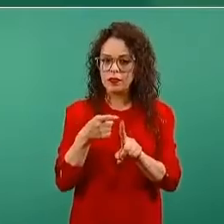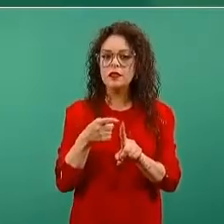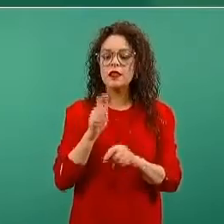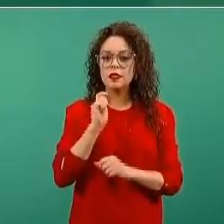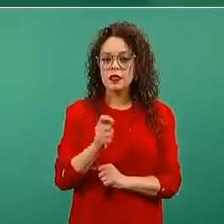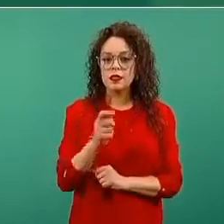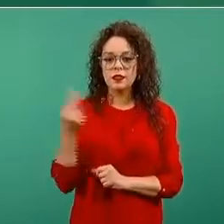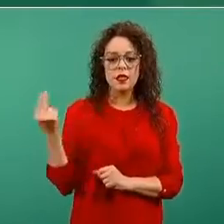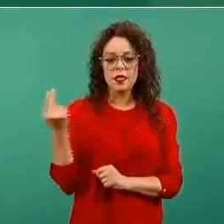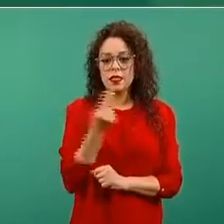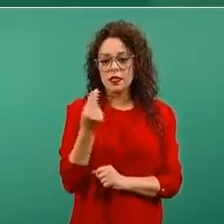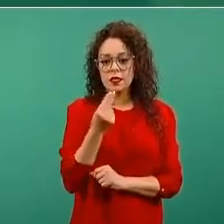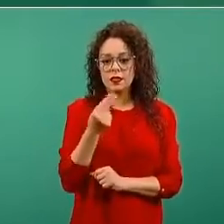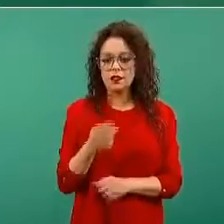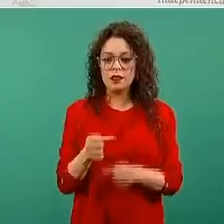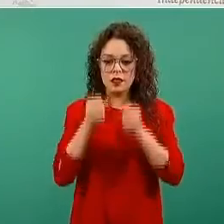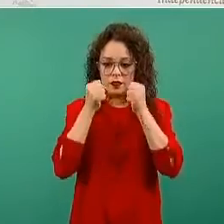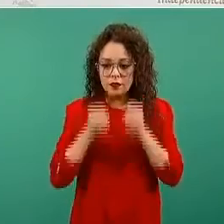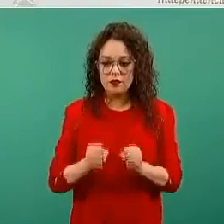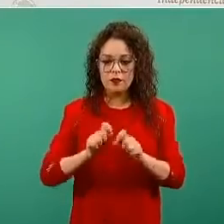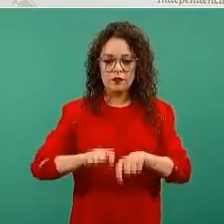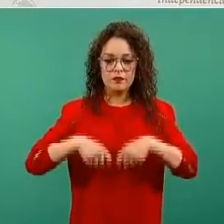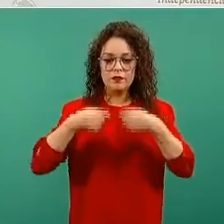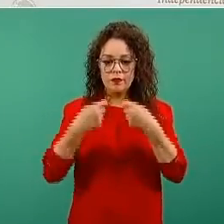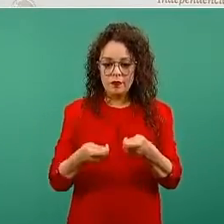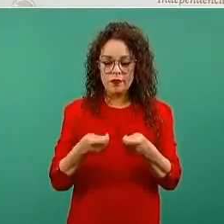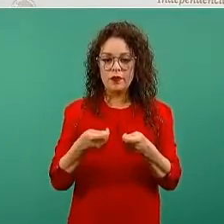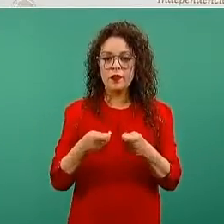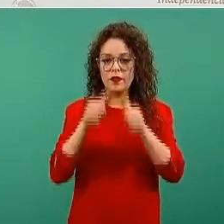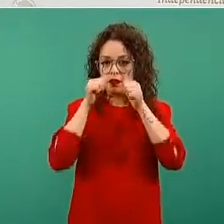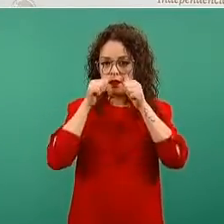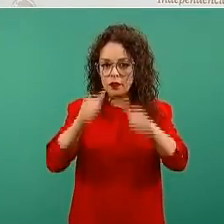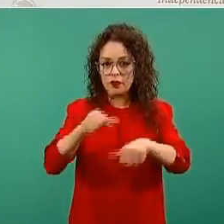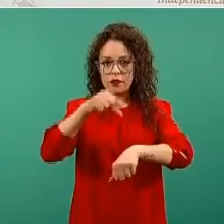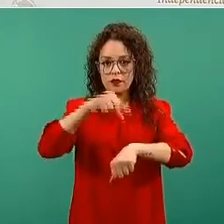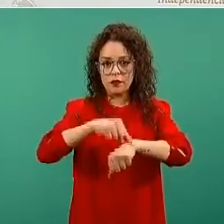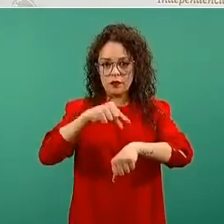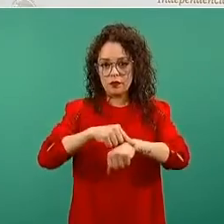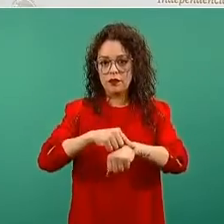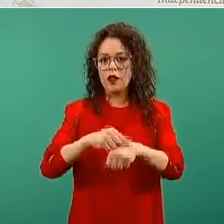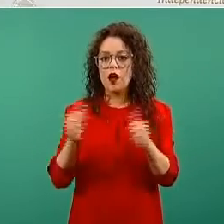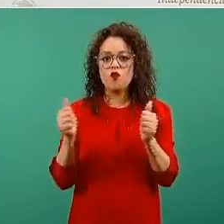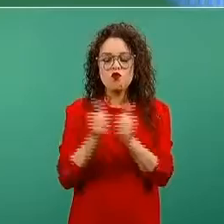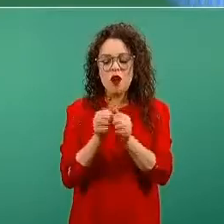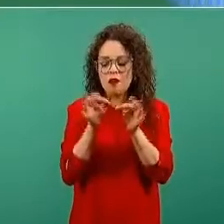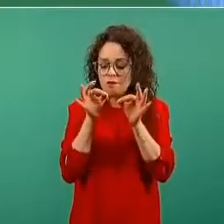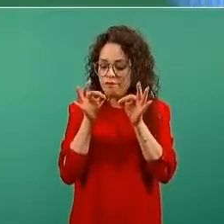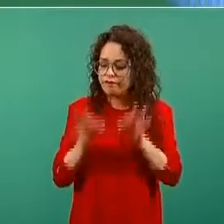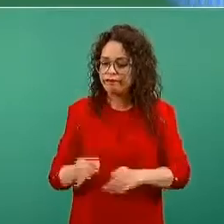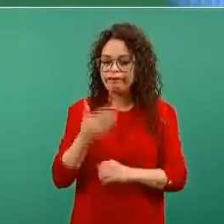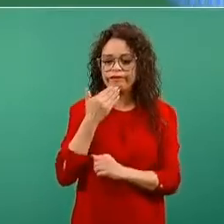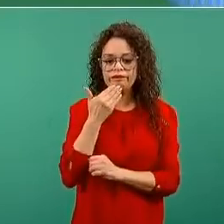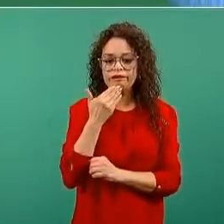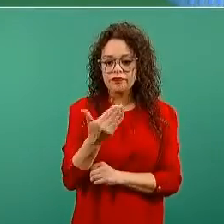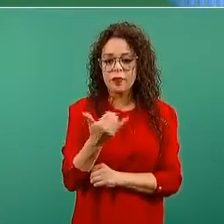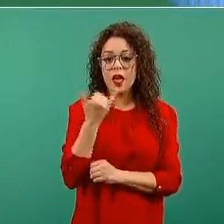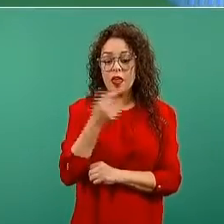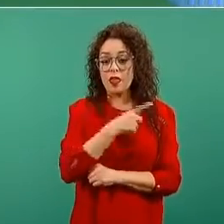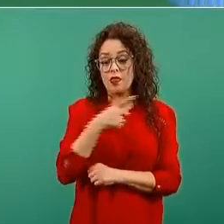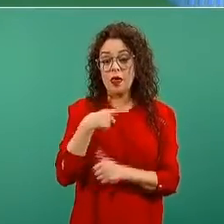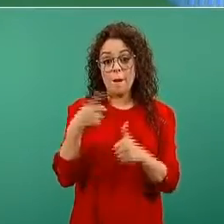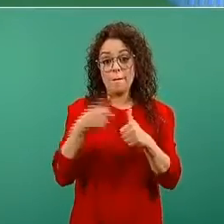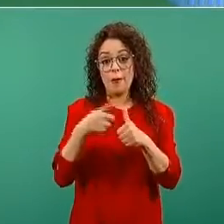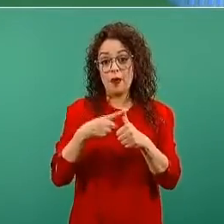de sistemas de salud que sean eficientes, que estén integrados y que utilicen al modelo de atención primaria de la